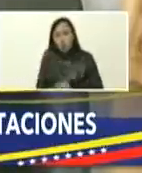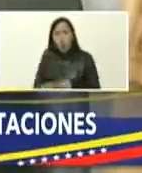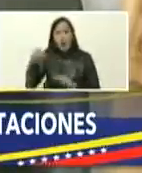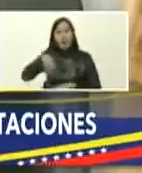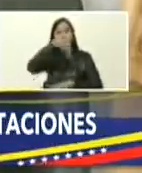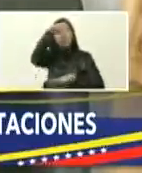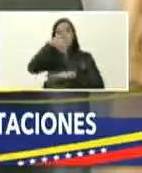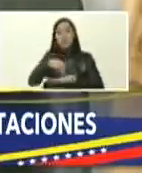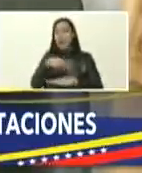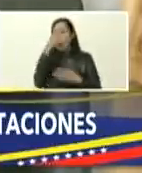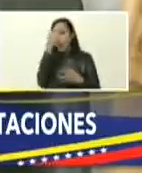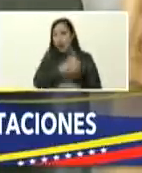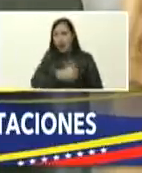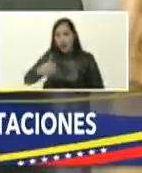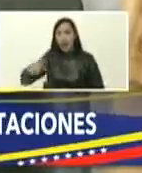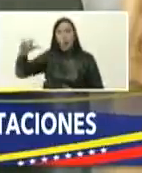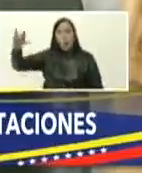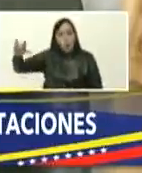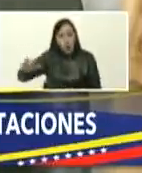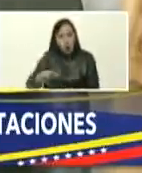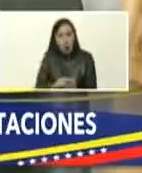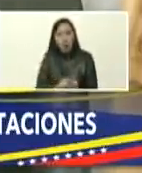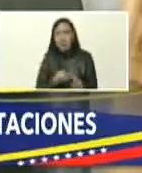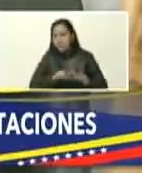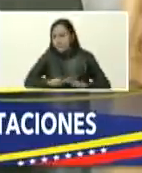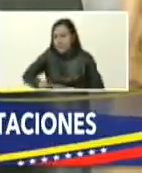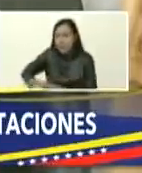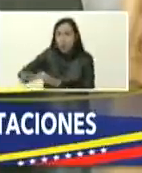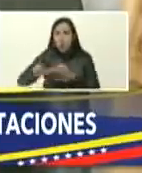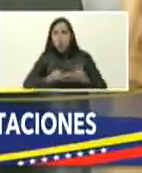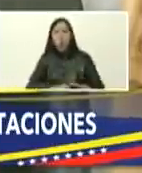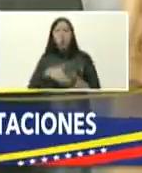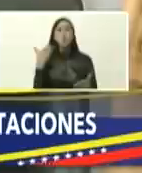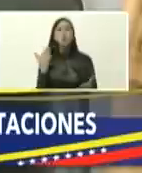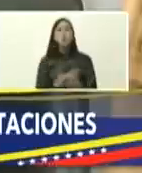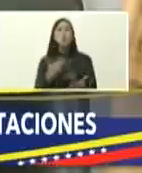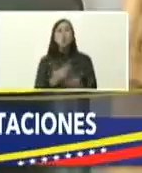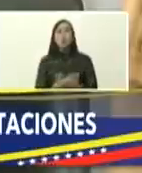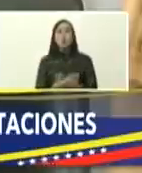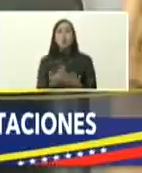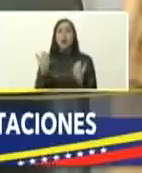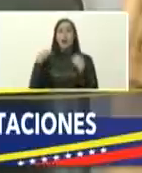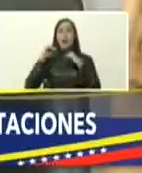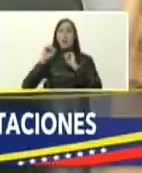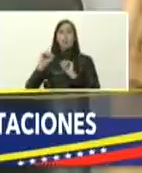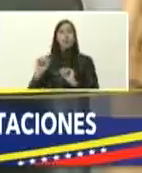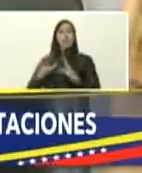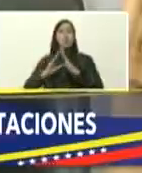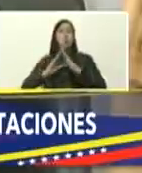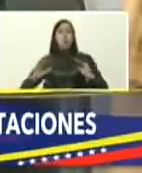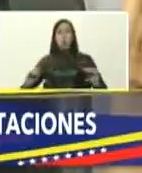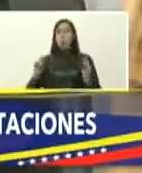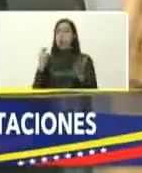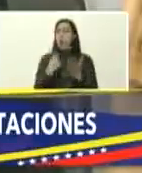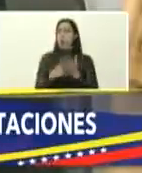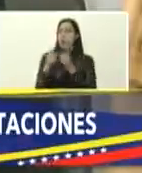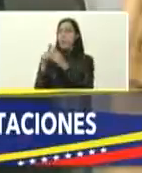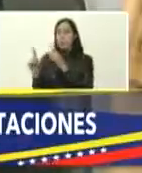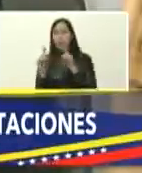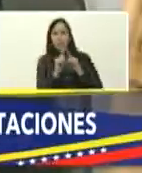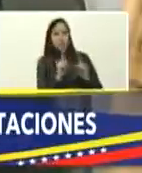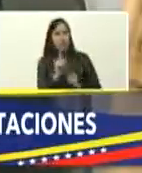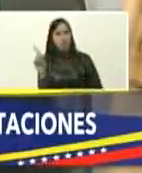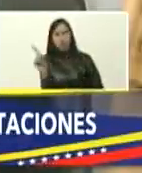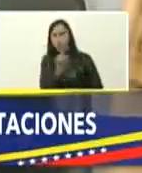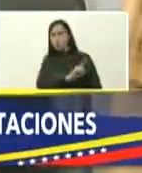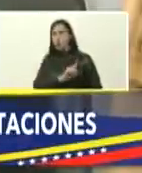todos los aeropuertos del país. A partir de este decreto se va a evitar y no puede existir tarifas diferenciadas